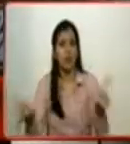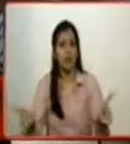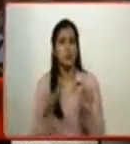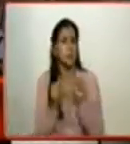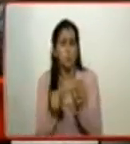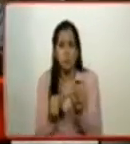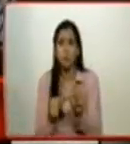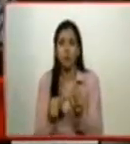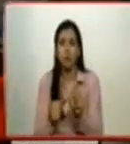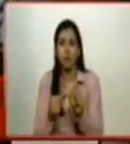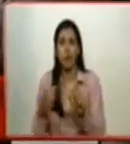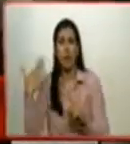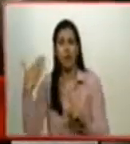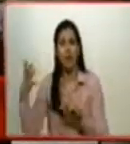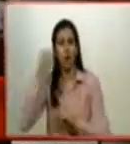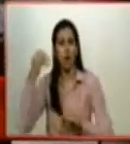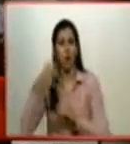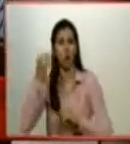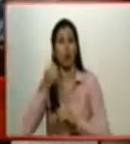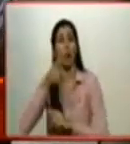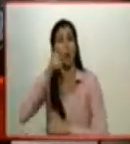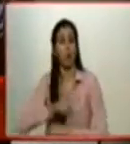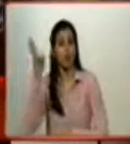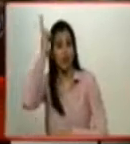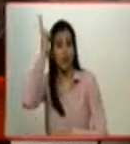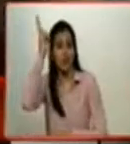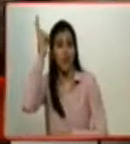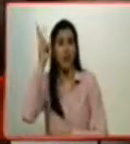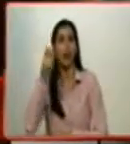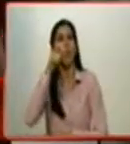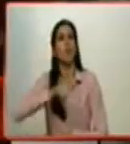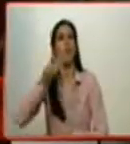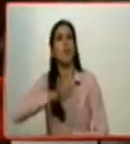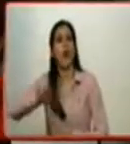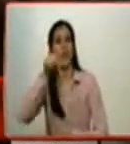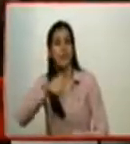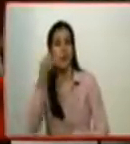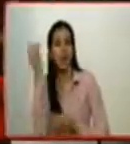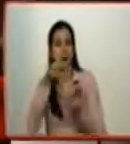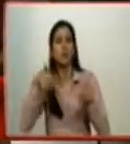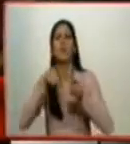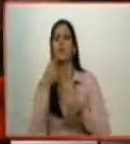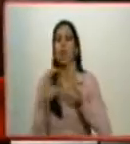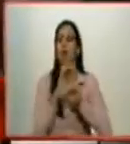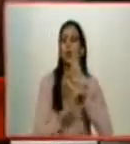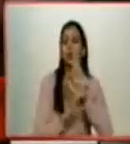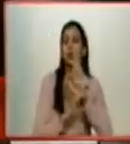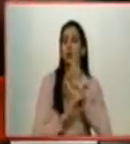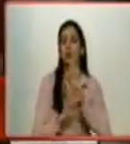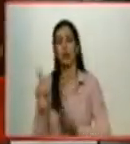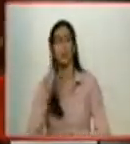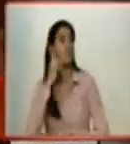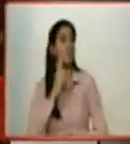mantener las conquistas que los pueblos indígenas, que el pueblo de Amazonas han tenido y que establece nuestra constitución de la